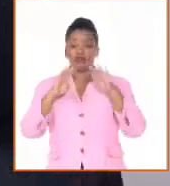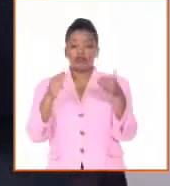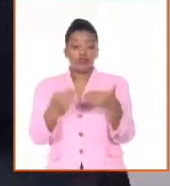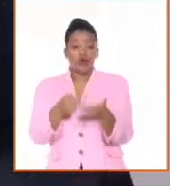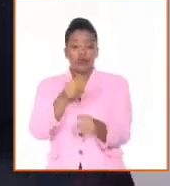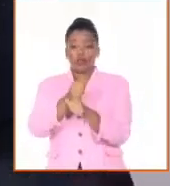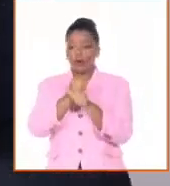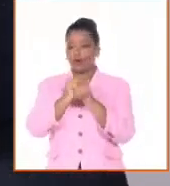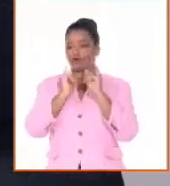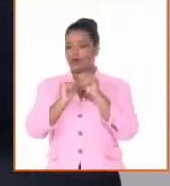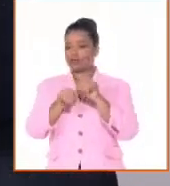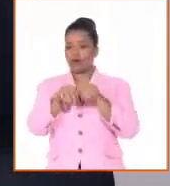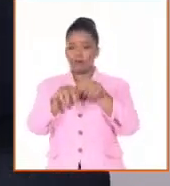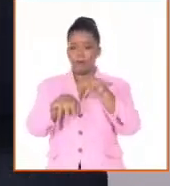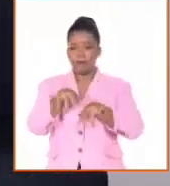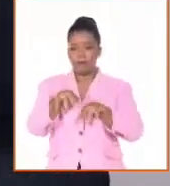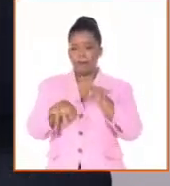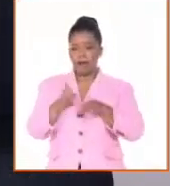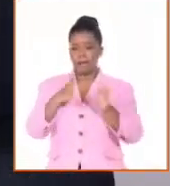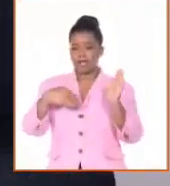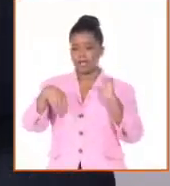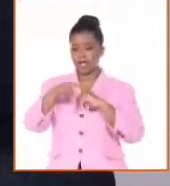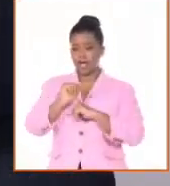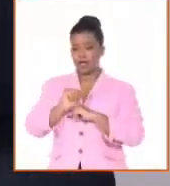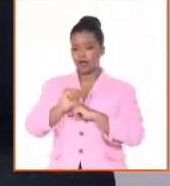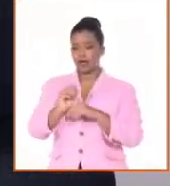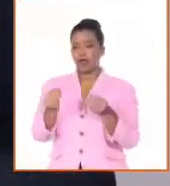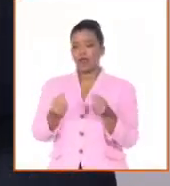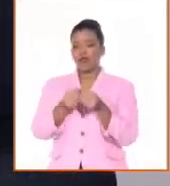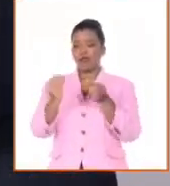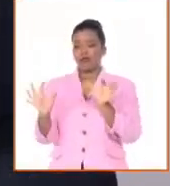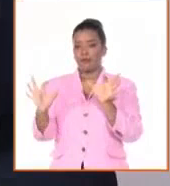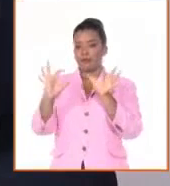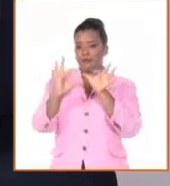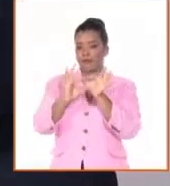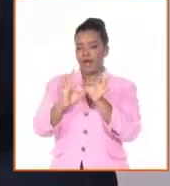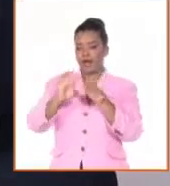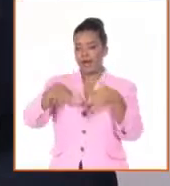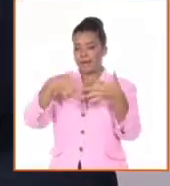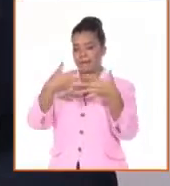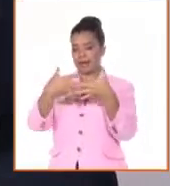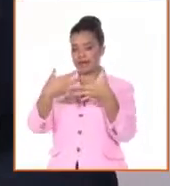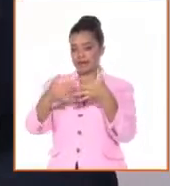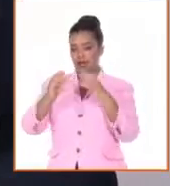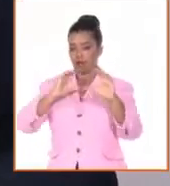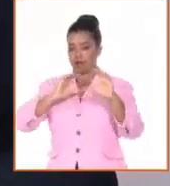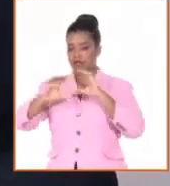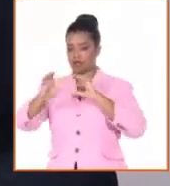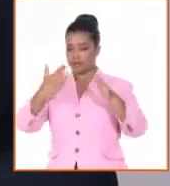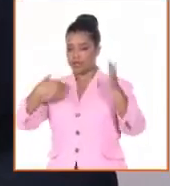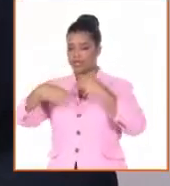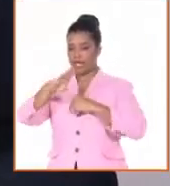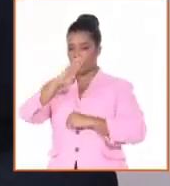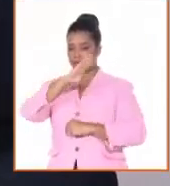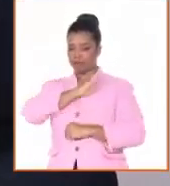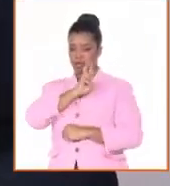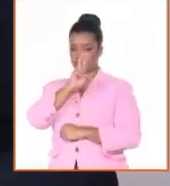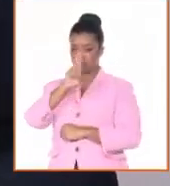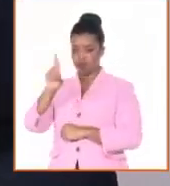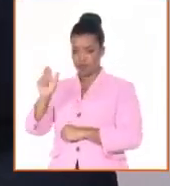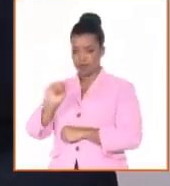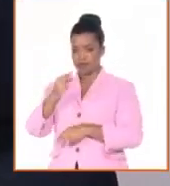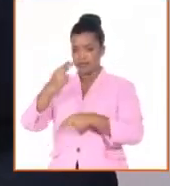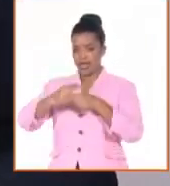del ministerio se desarrolla con la empresa de tecnología para la información y las comunicaciones del Ministerio de las fuerzas armadas revolucionarias de ti